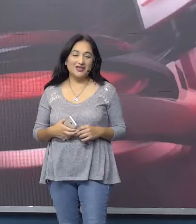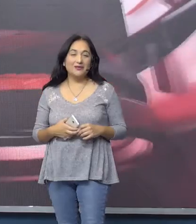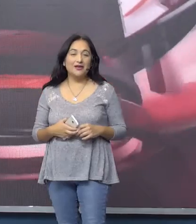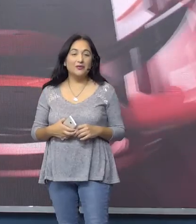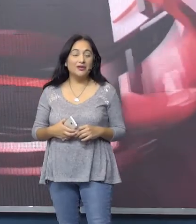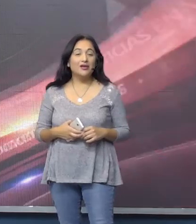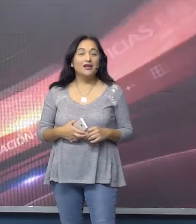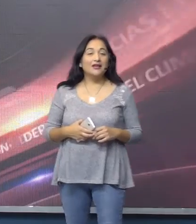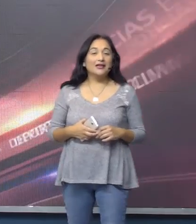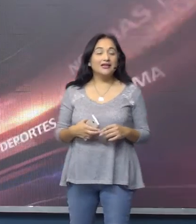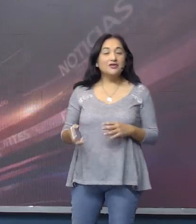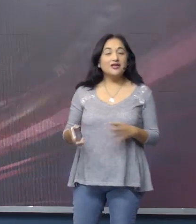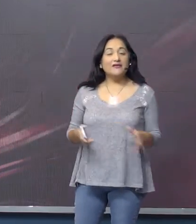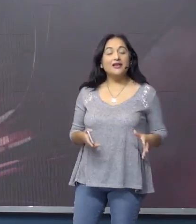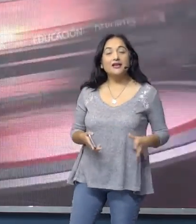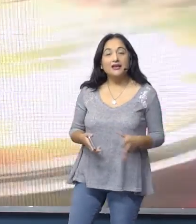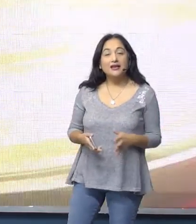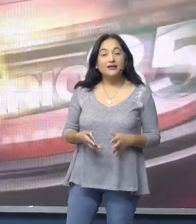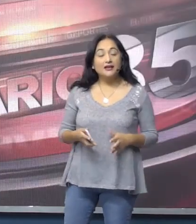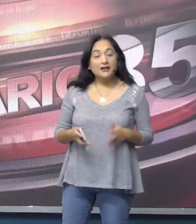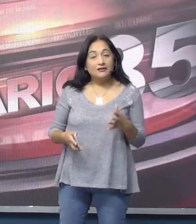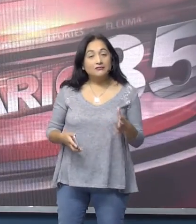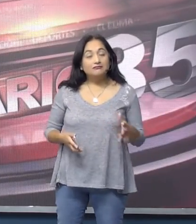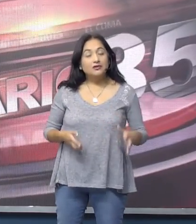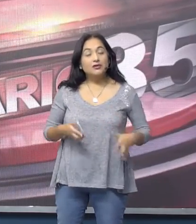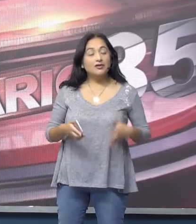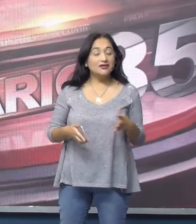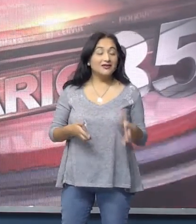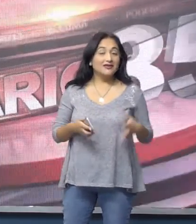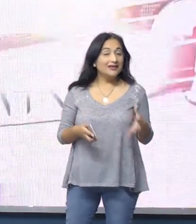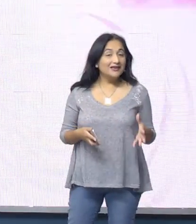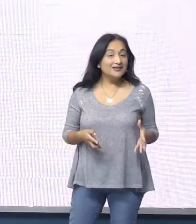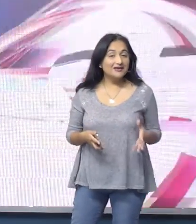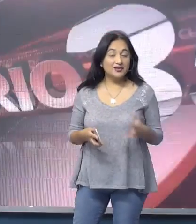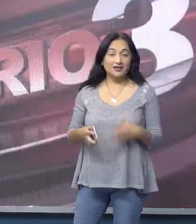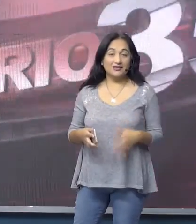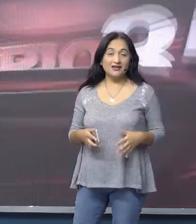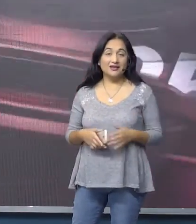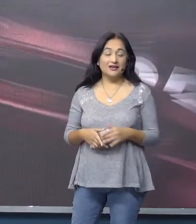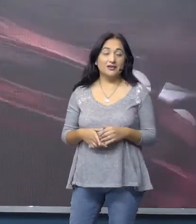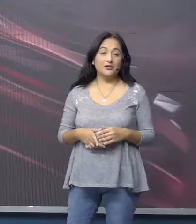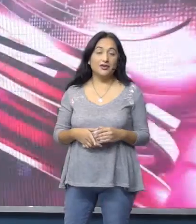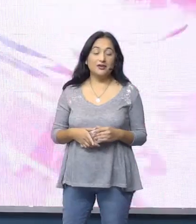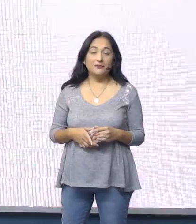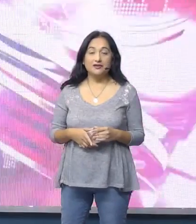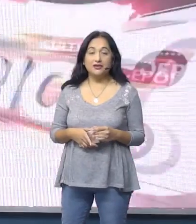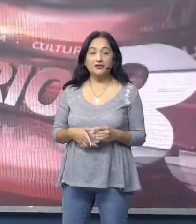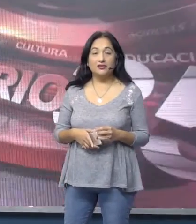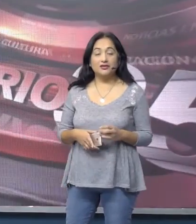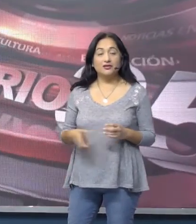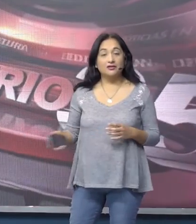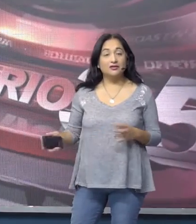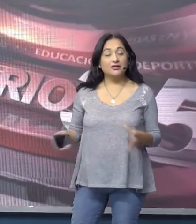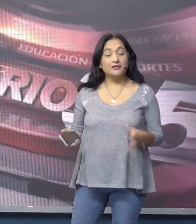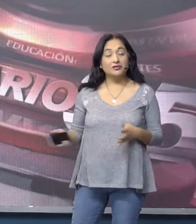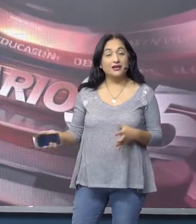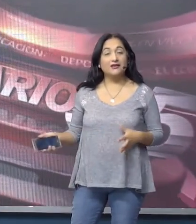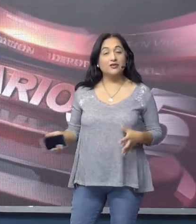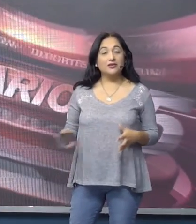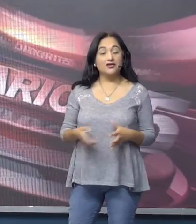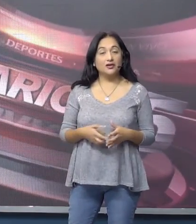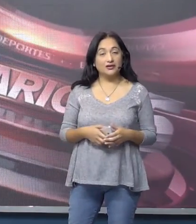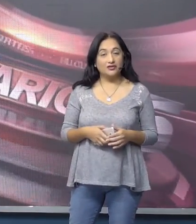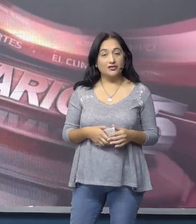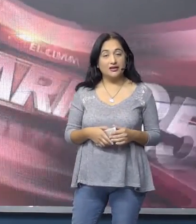atención siempre, Julio. Queríamos saber que las instancias y los detalles de las reuniones que han mantenido con las autoridades